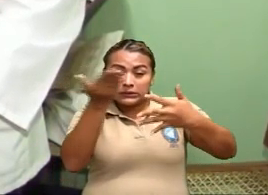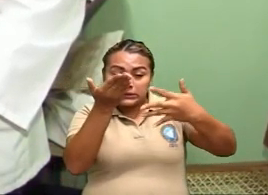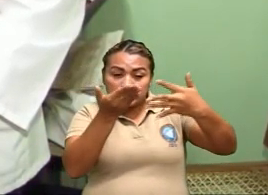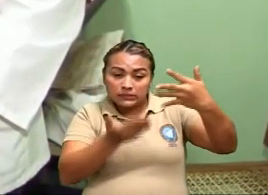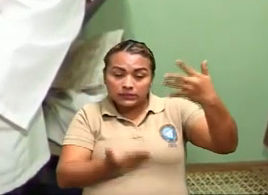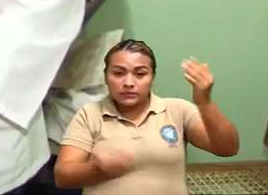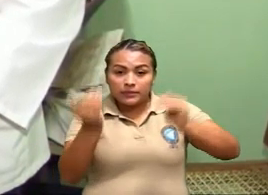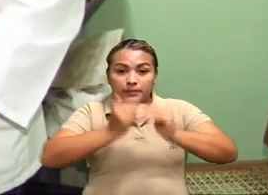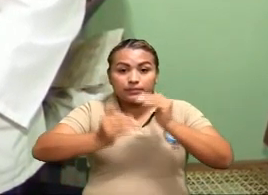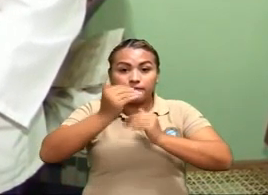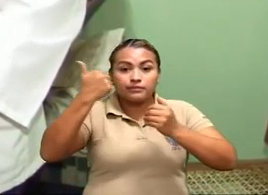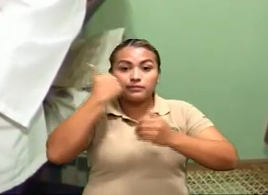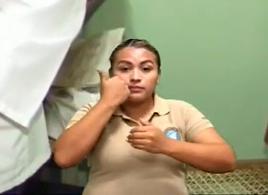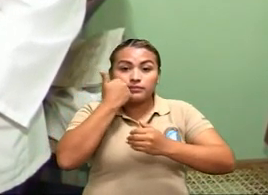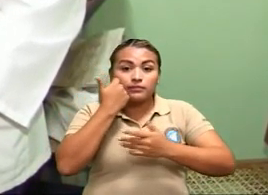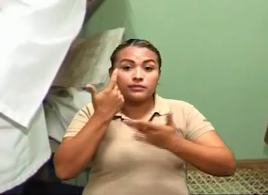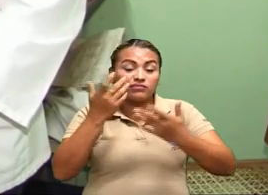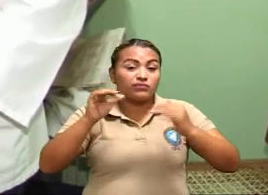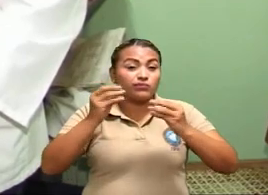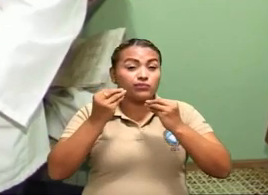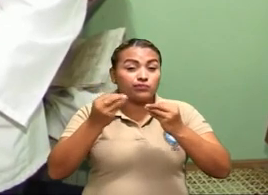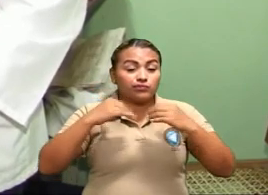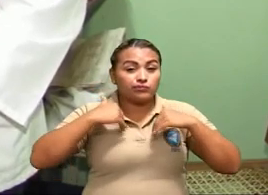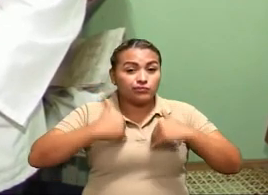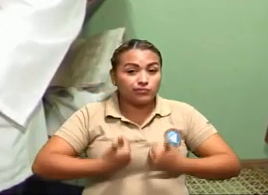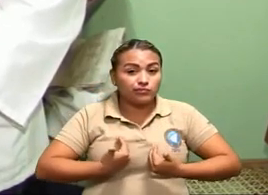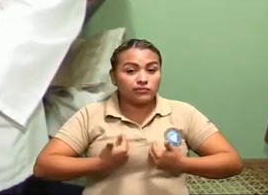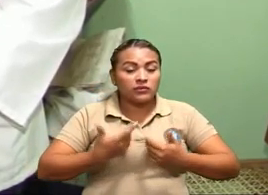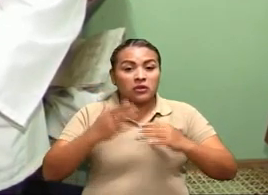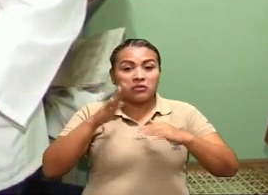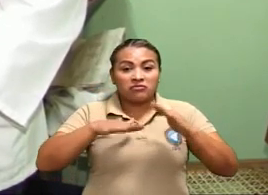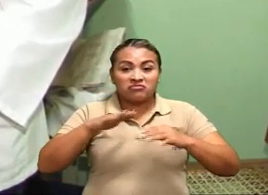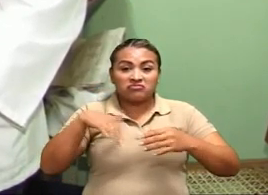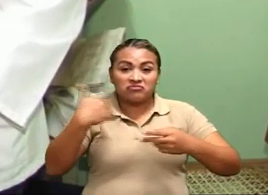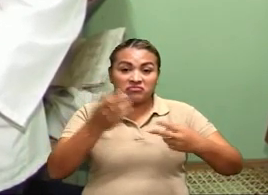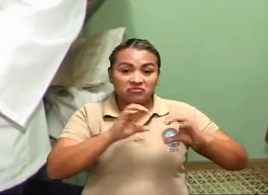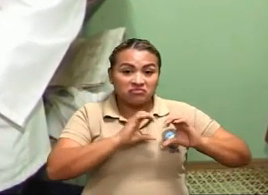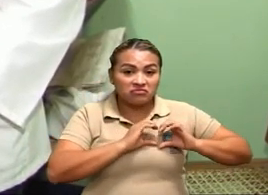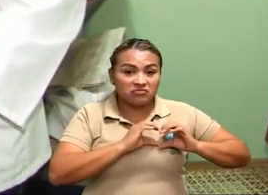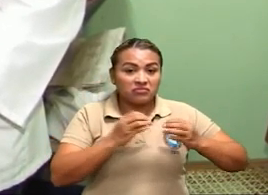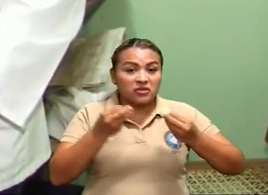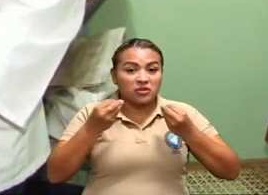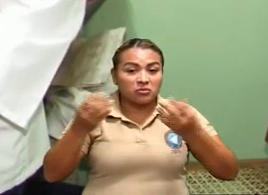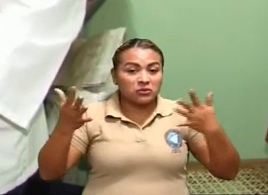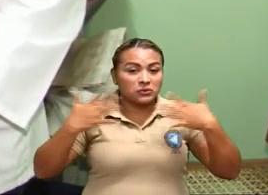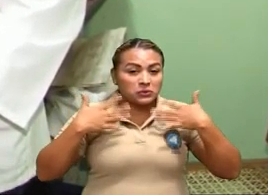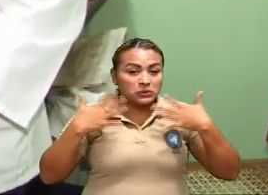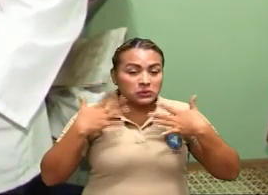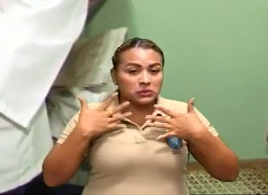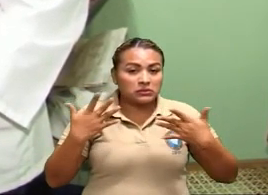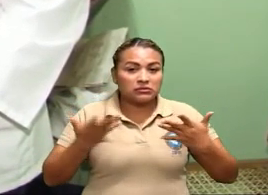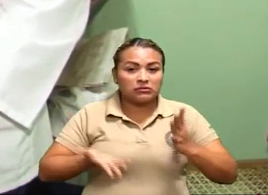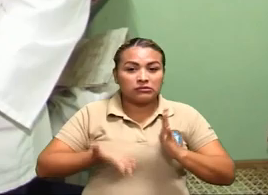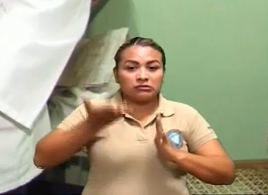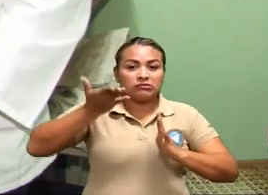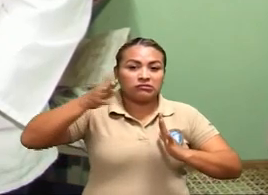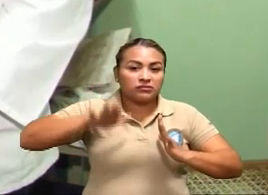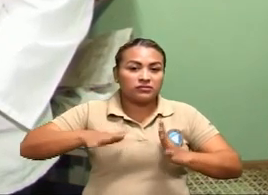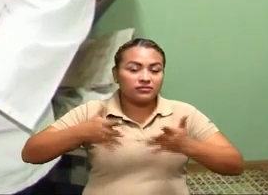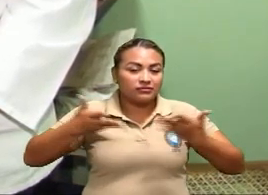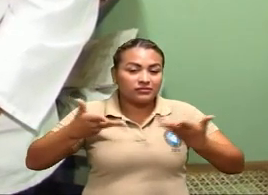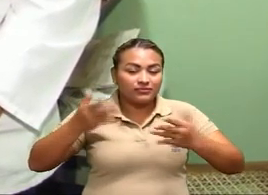enfermedad. Y además hasta el cansancio, padecer del corazón, padecer de mucho calor. Entre más masa corporal nosotros